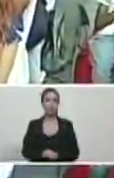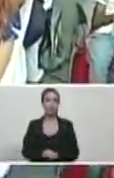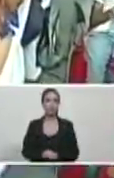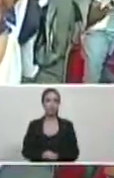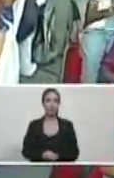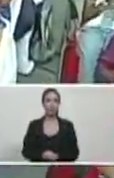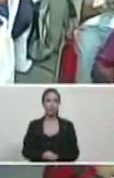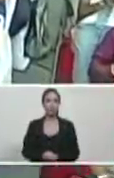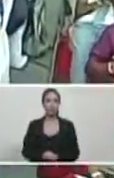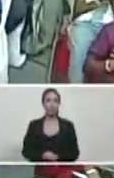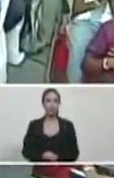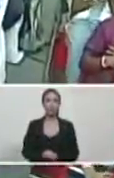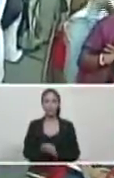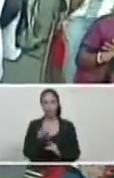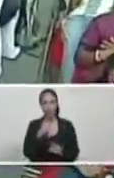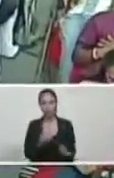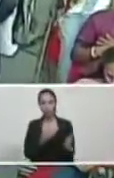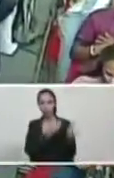Creo que pudiéramos asumir